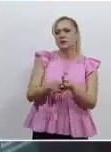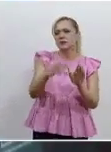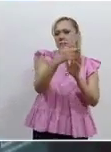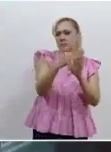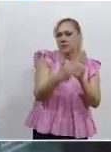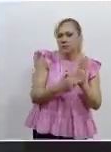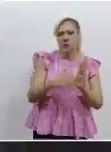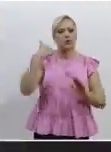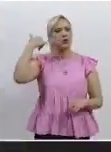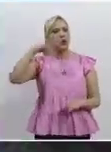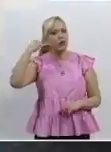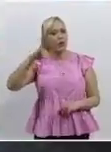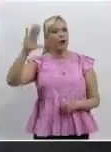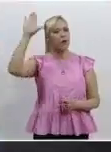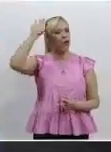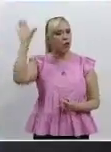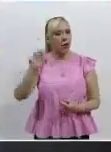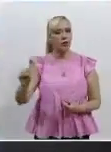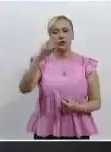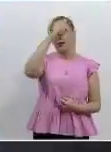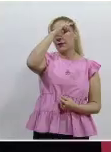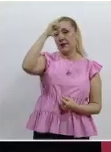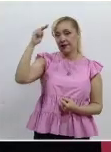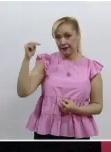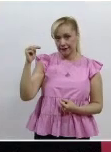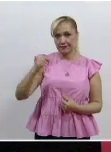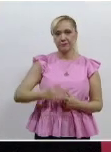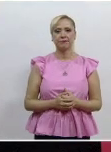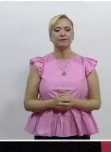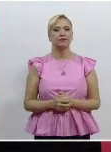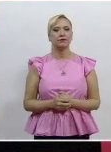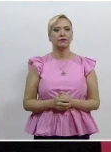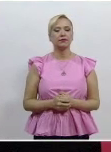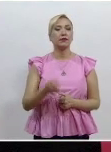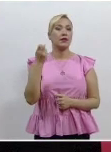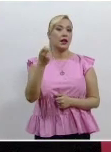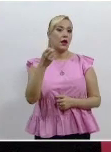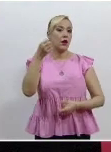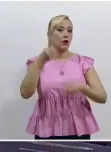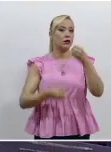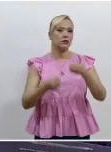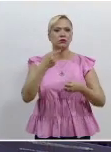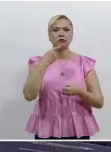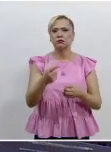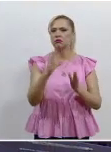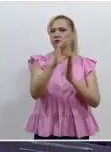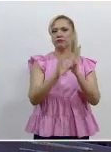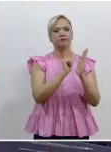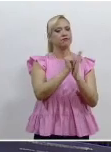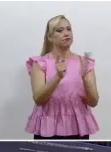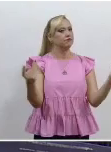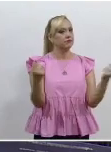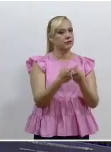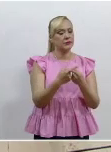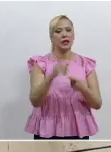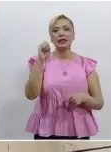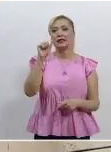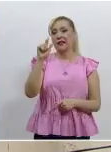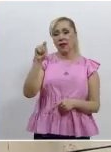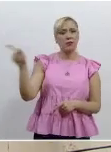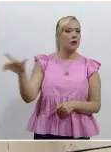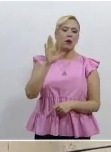normativos de Yucatán, Morelos y Nayarit. El lunes, el Pleno de la Corte declaró inconstitucional que el SAT tuviera la